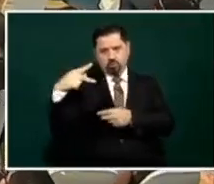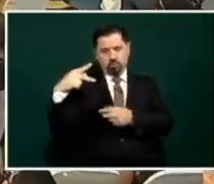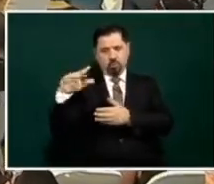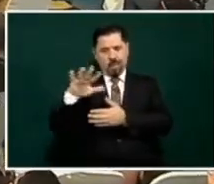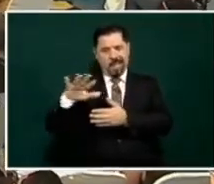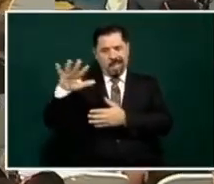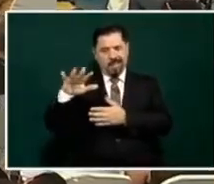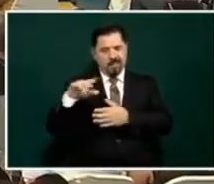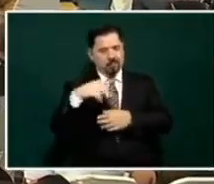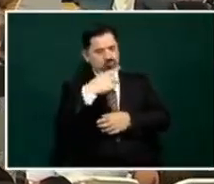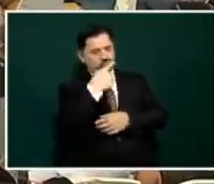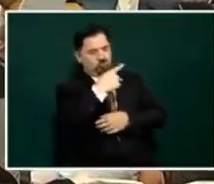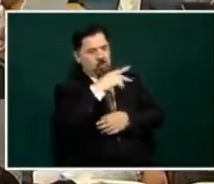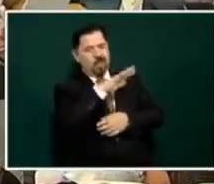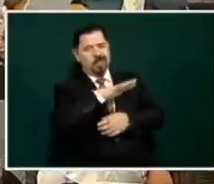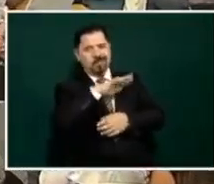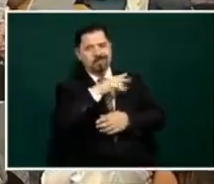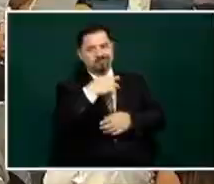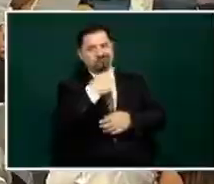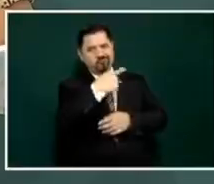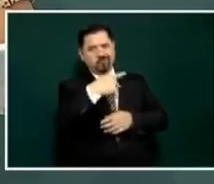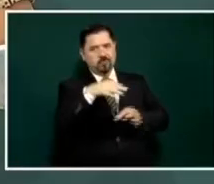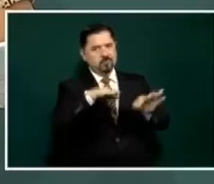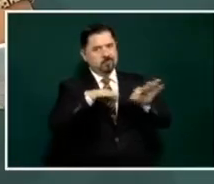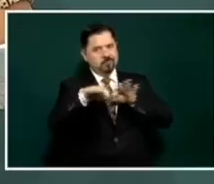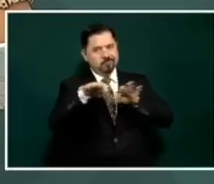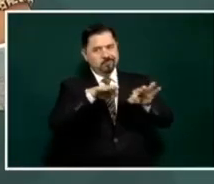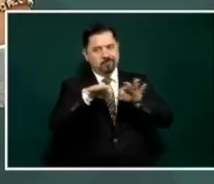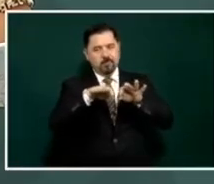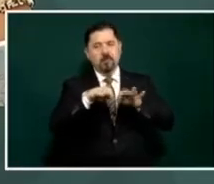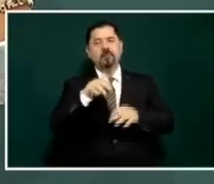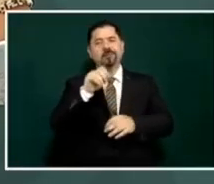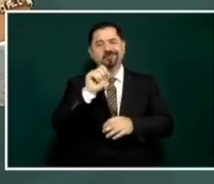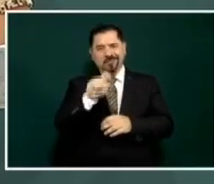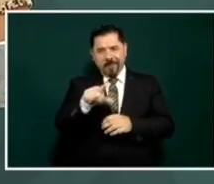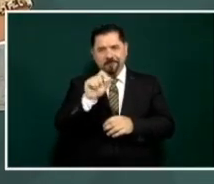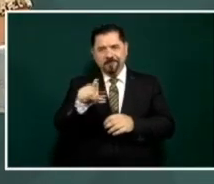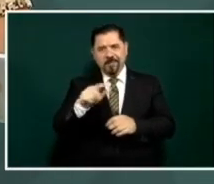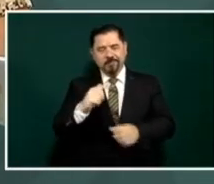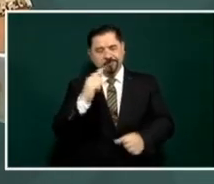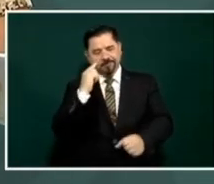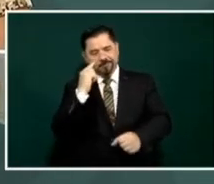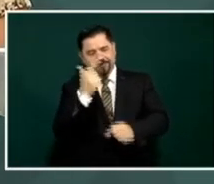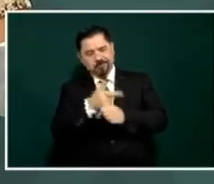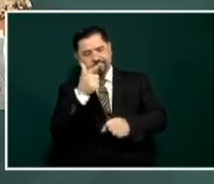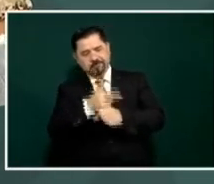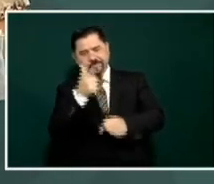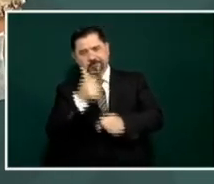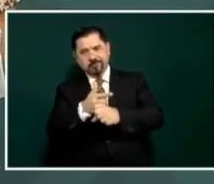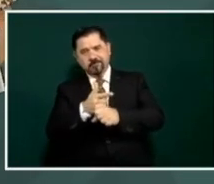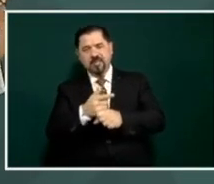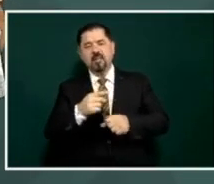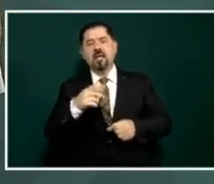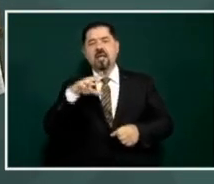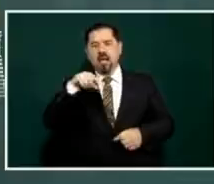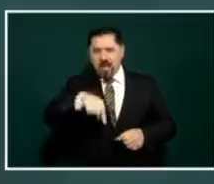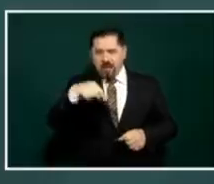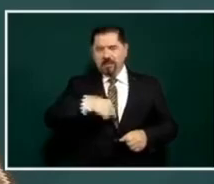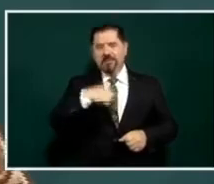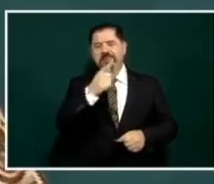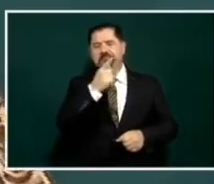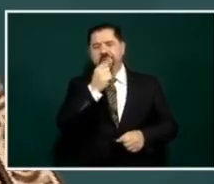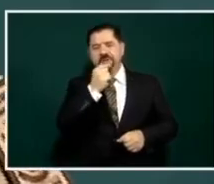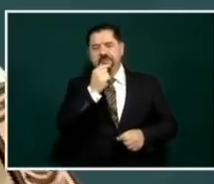de este delito. También identificamos que hay de alguna manera una ineficiencia de los cuerpos de seguridad